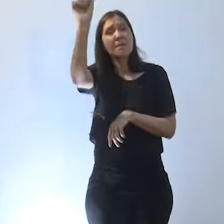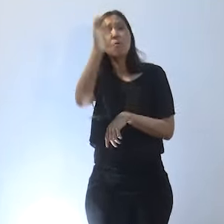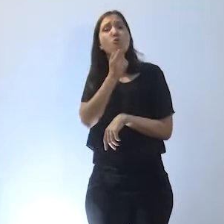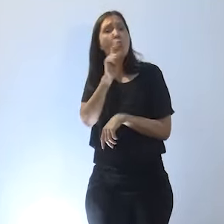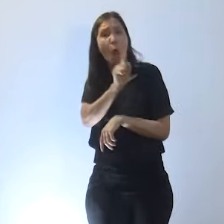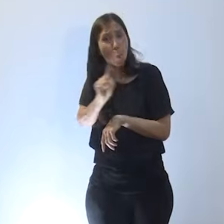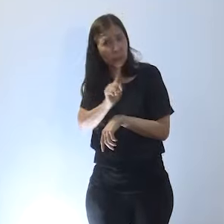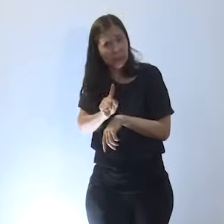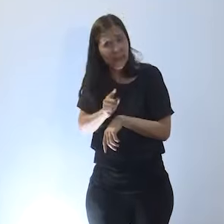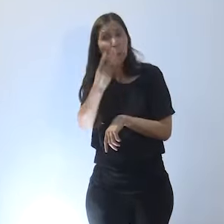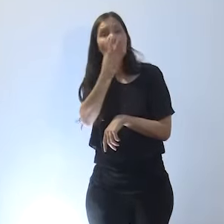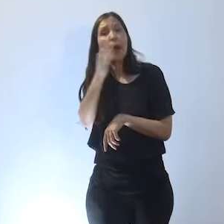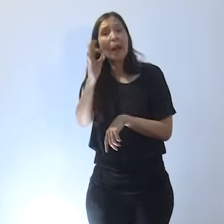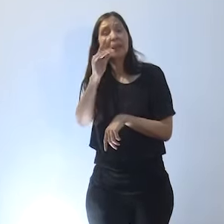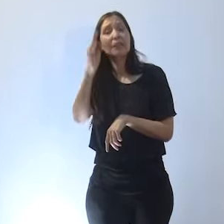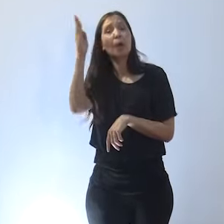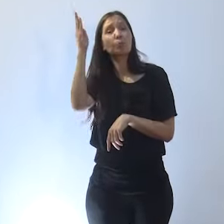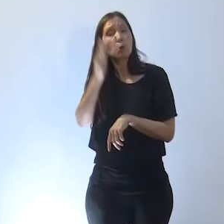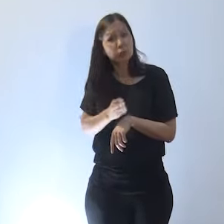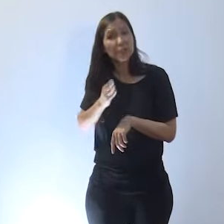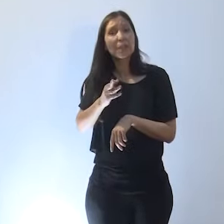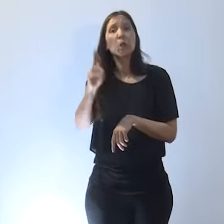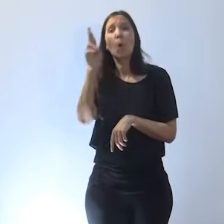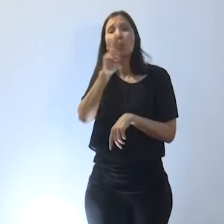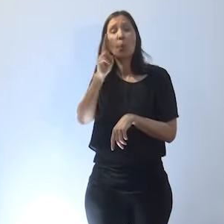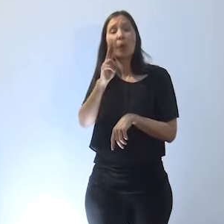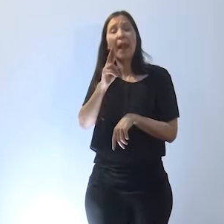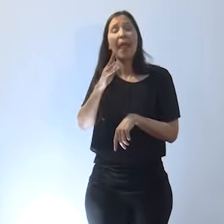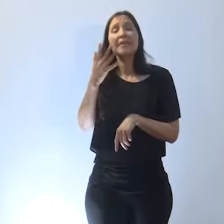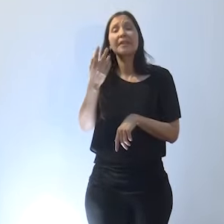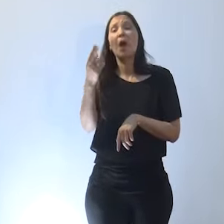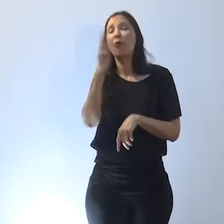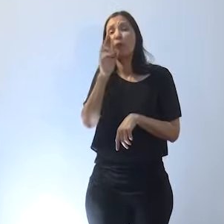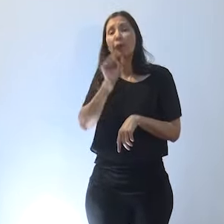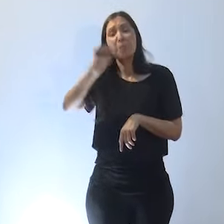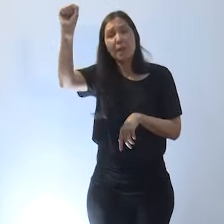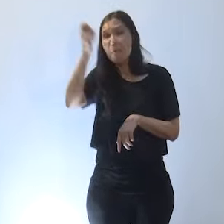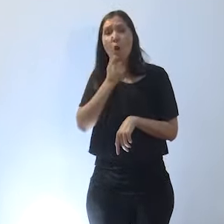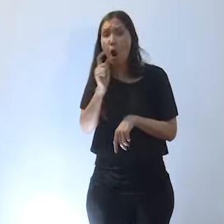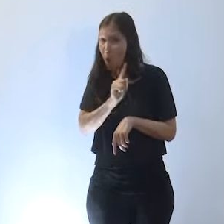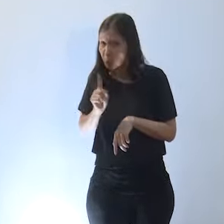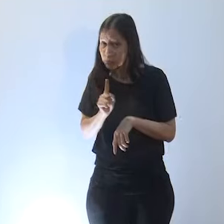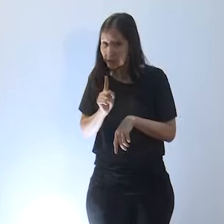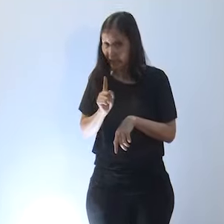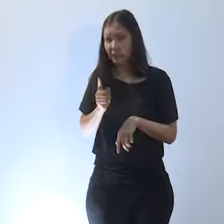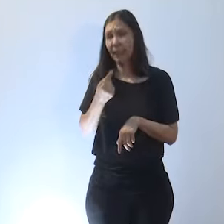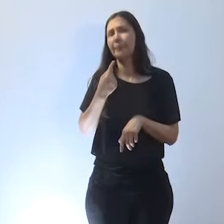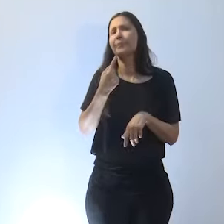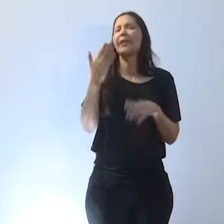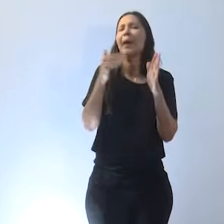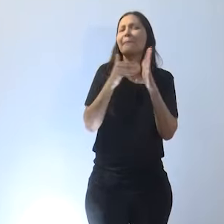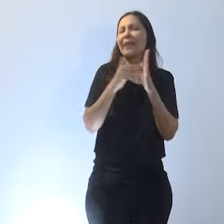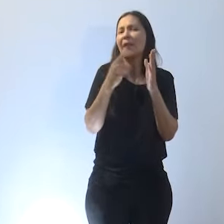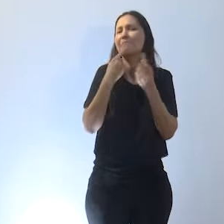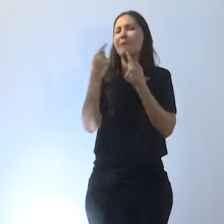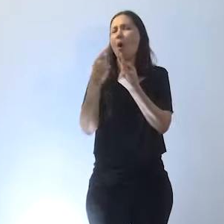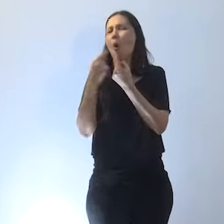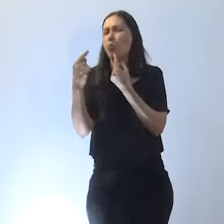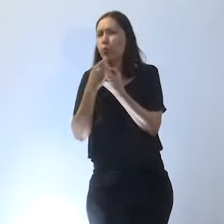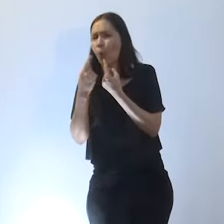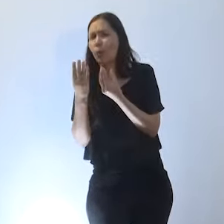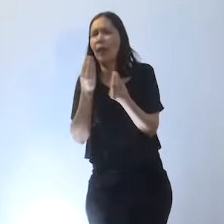40% de mujeres que no les gusta el feminismo depende mucho Cómo se hace la pregunta etcétera Pero a grandes rasgos haí lo medimos de cuatro o cinco modos